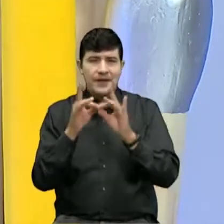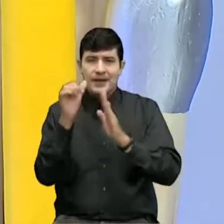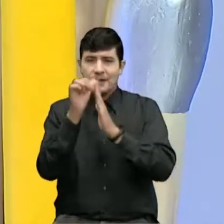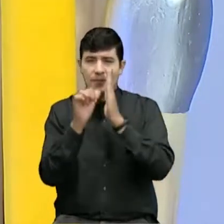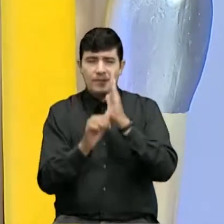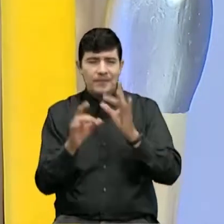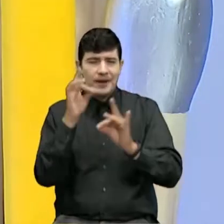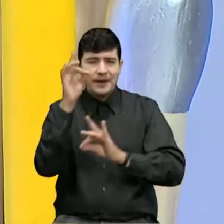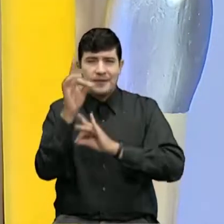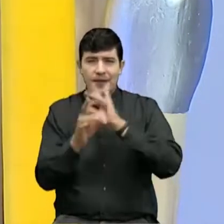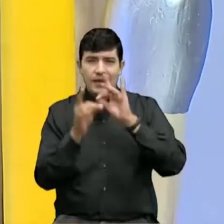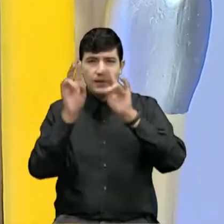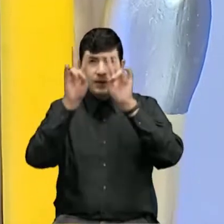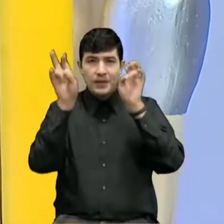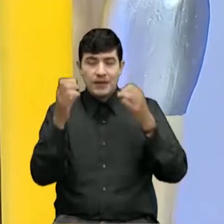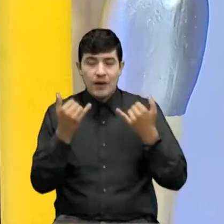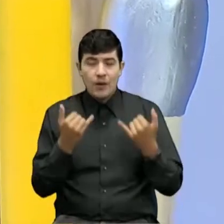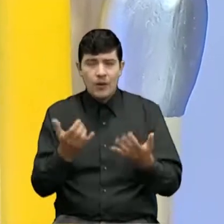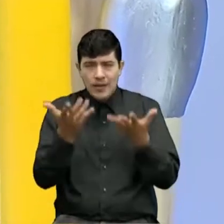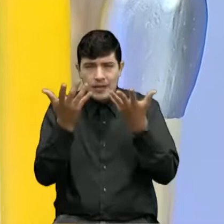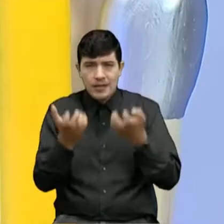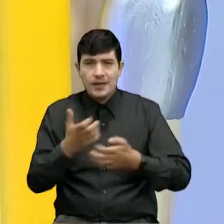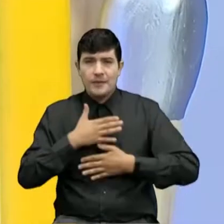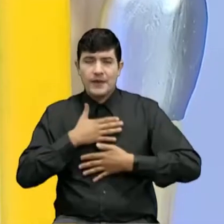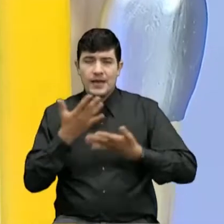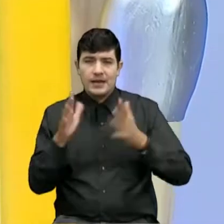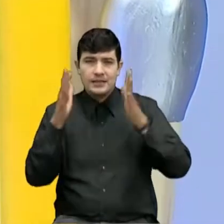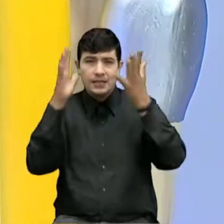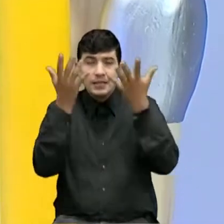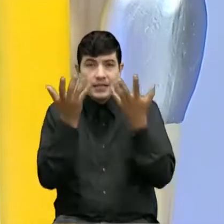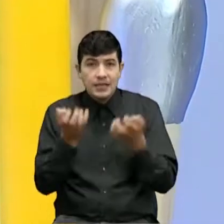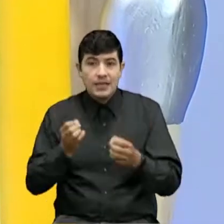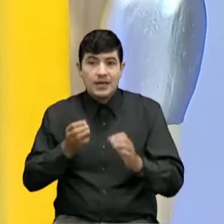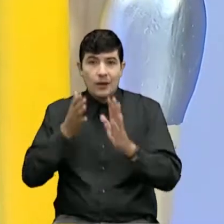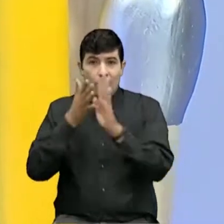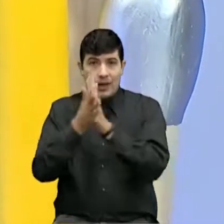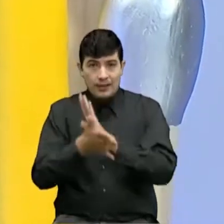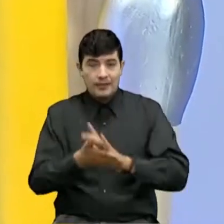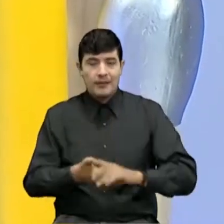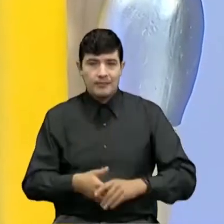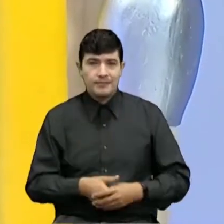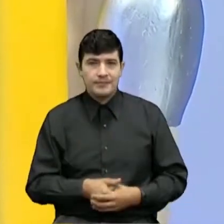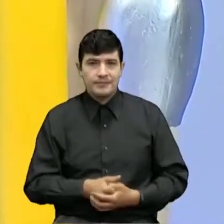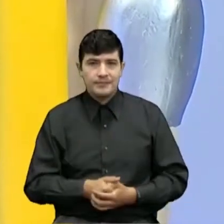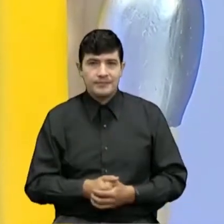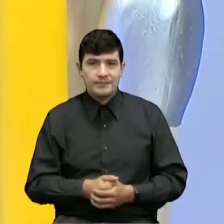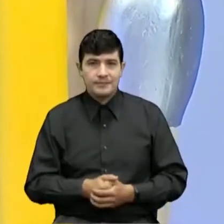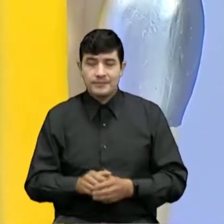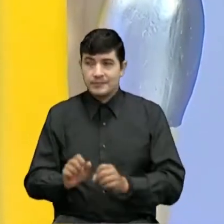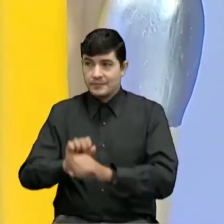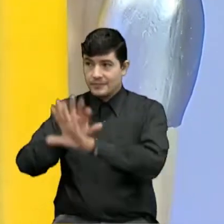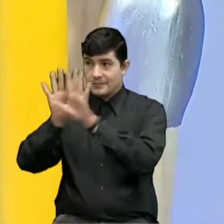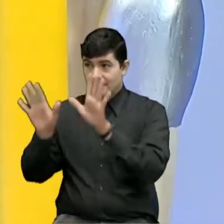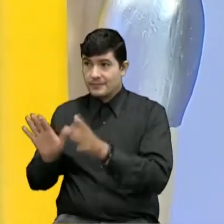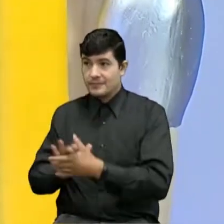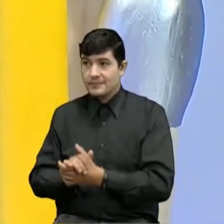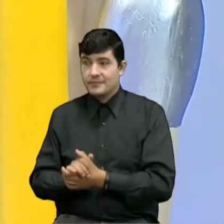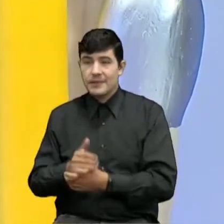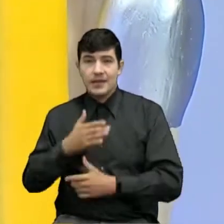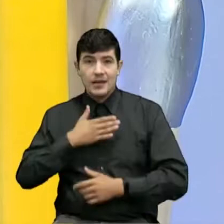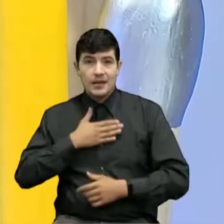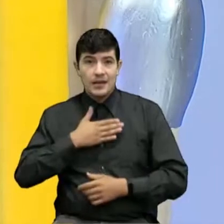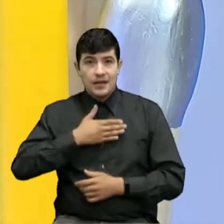excelente tema de hoy, quiero felicitarlos. Y quiero comentarles algo. Claro. Mi hijo nunca ha